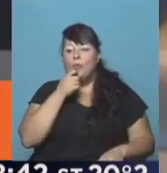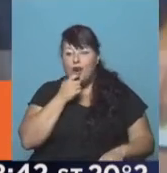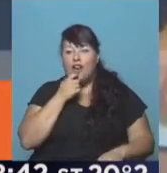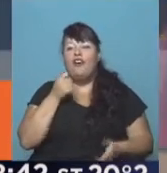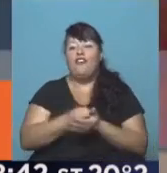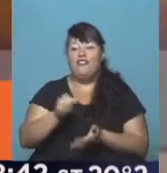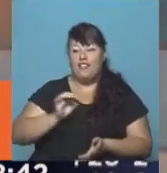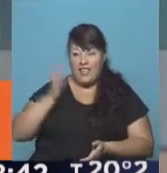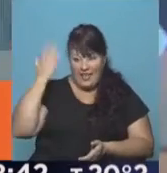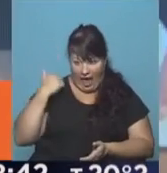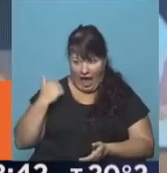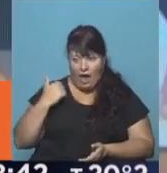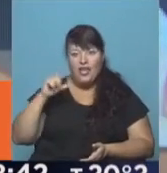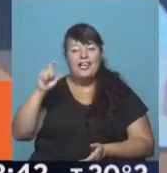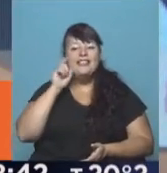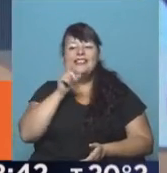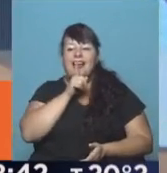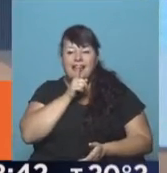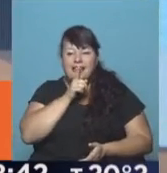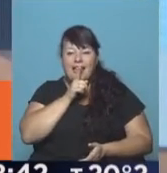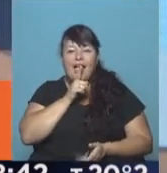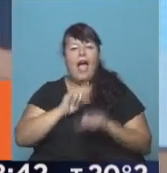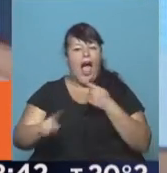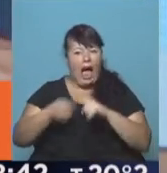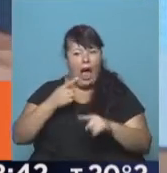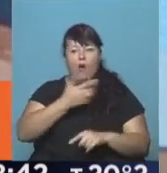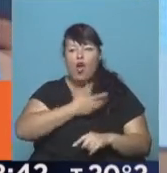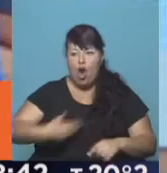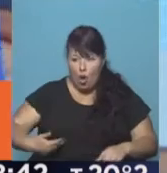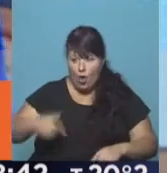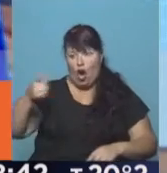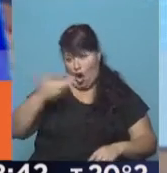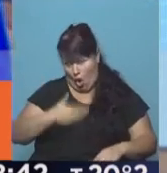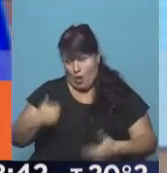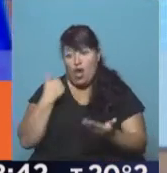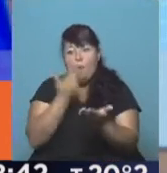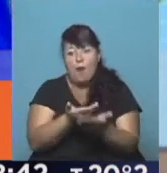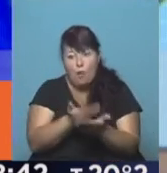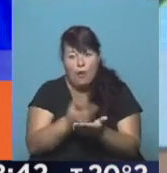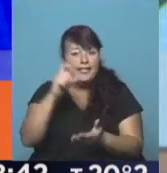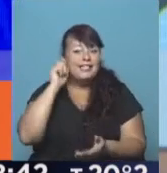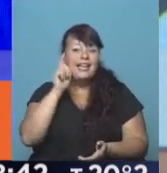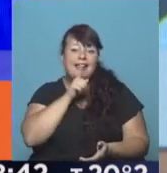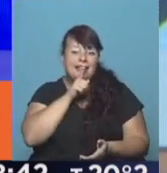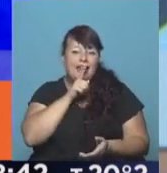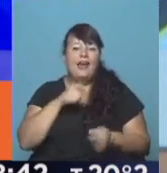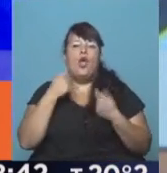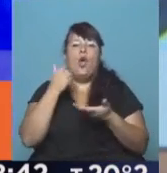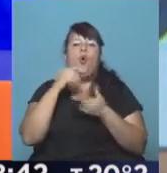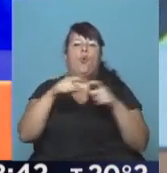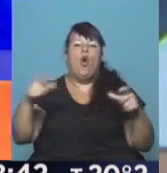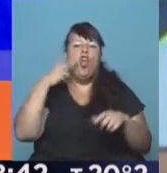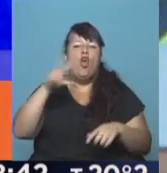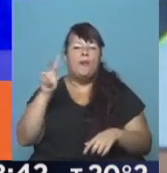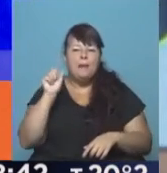fin de año de la cgt había acordado con el gobierno del gobierno o mejor dicho le había planteado lo hace que te entregaron bueno de dos mil